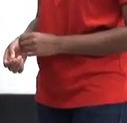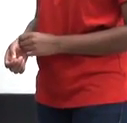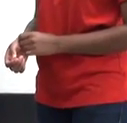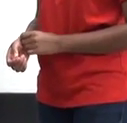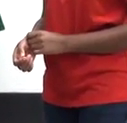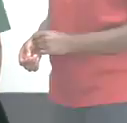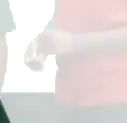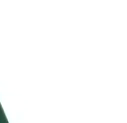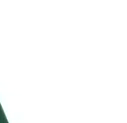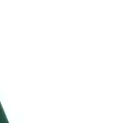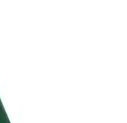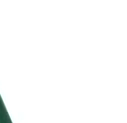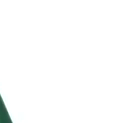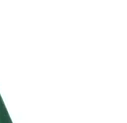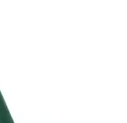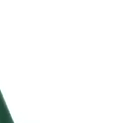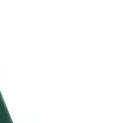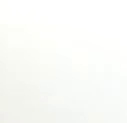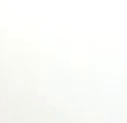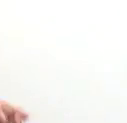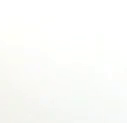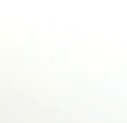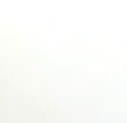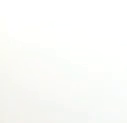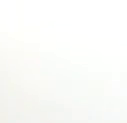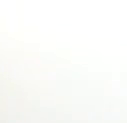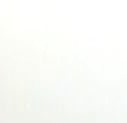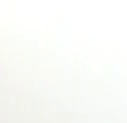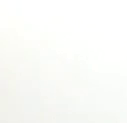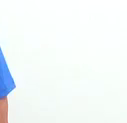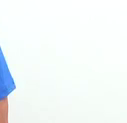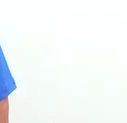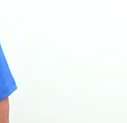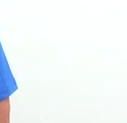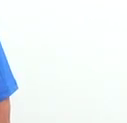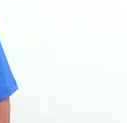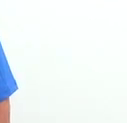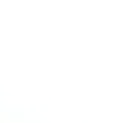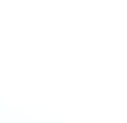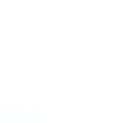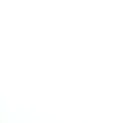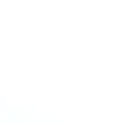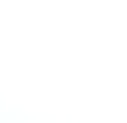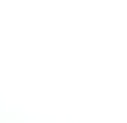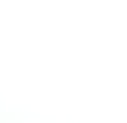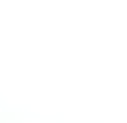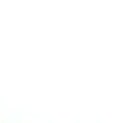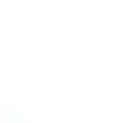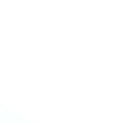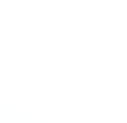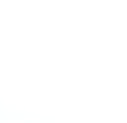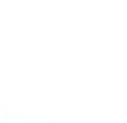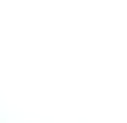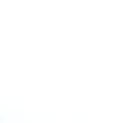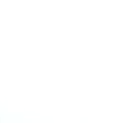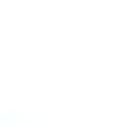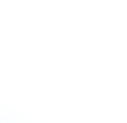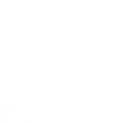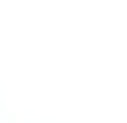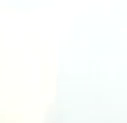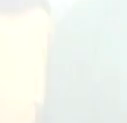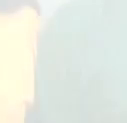Todas y todos somos diferentes, pero iguales. Por eso es que la UNA es libre de